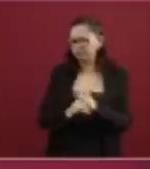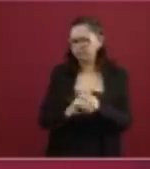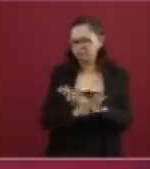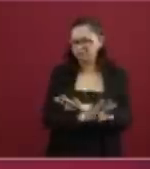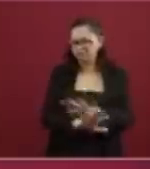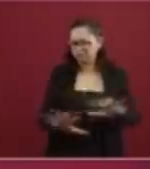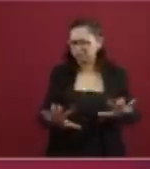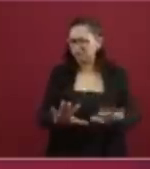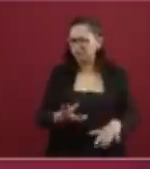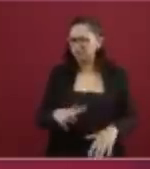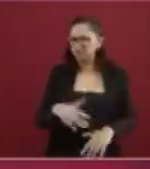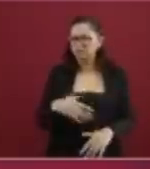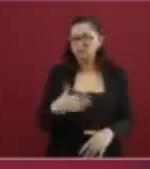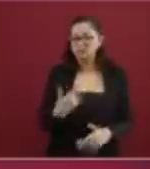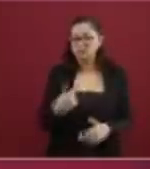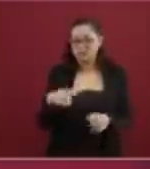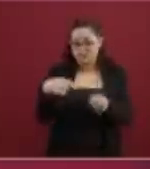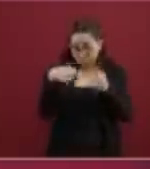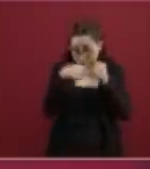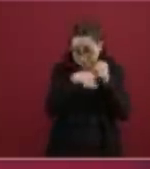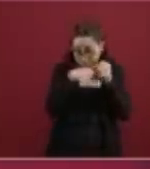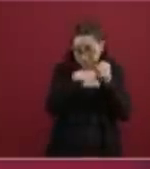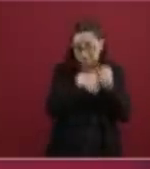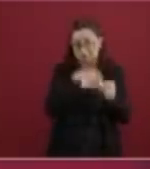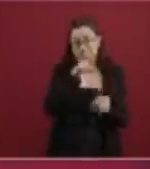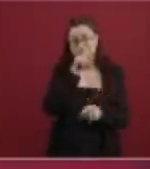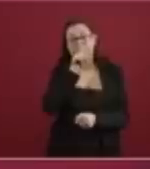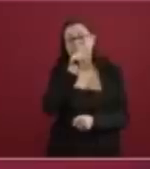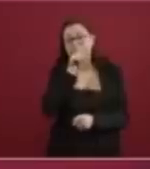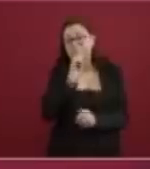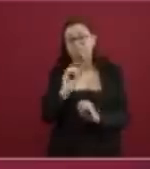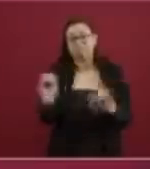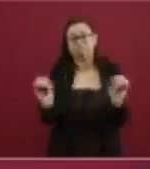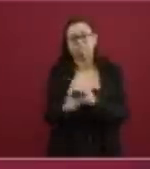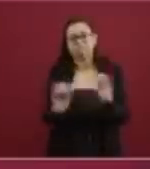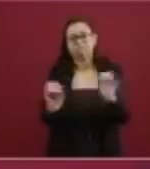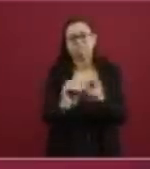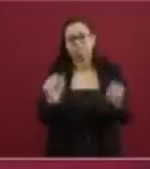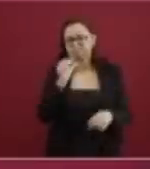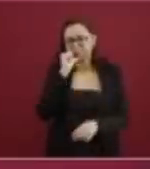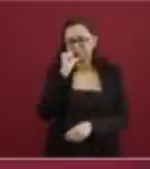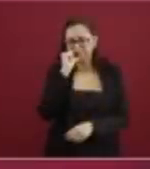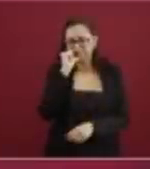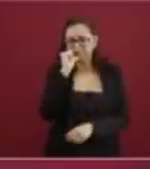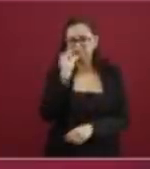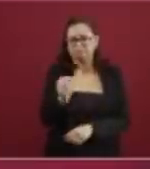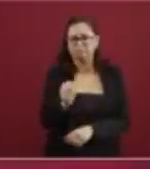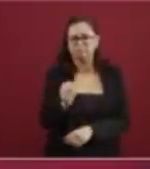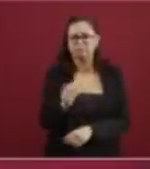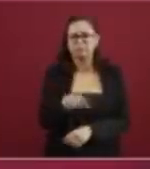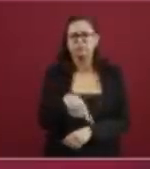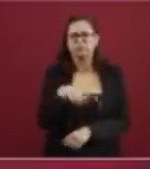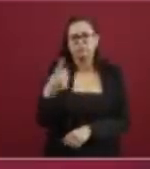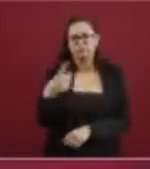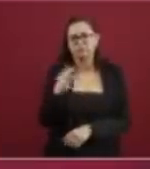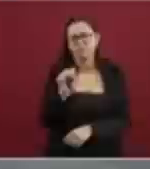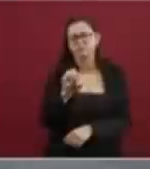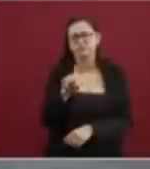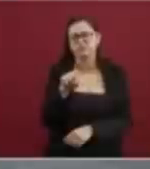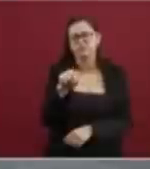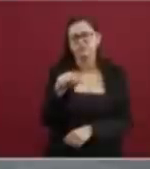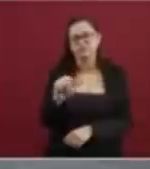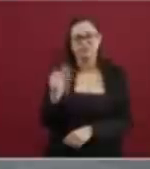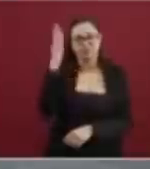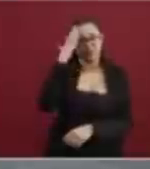ocultamos nada. Este es un asunto que ve directamente el secretario de la Defensa. La segunda pregunta,